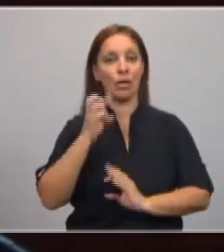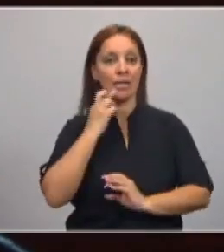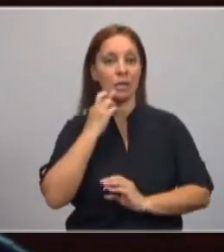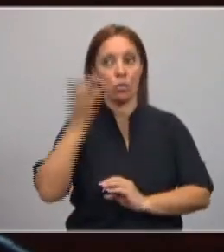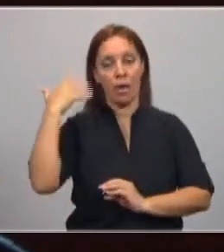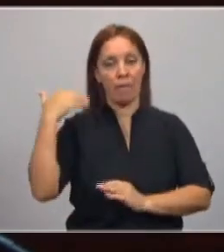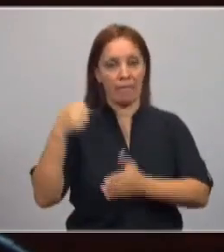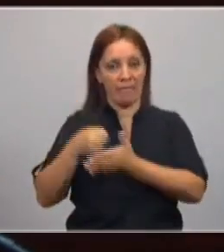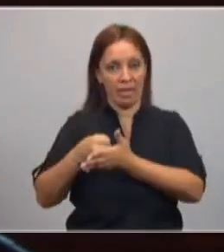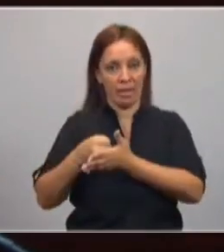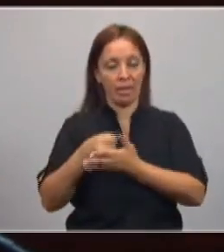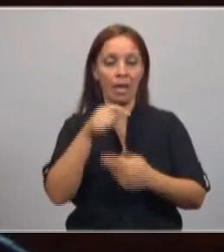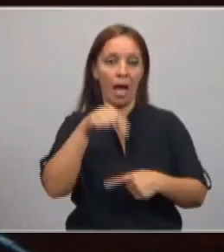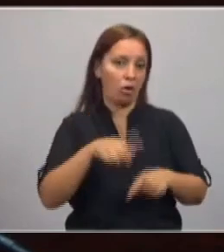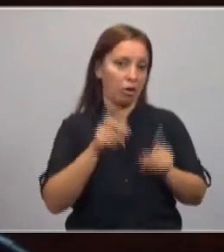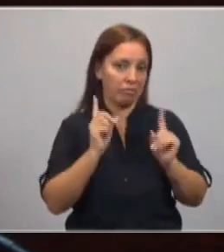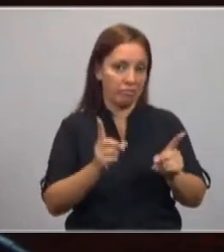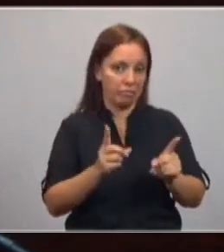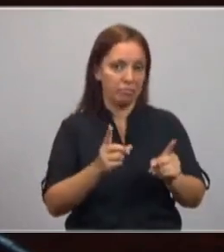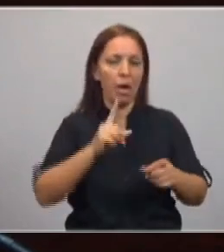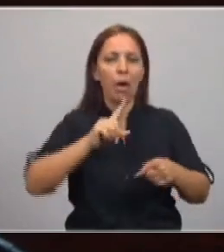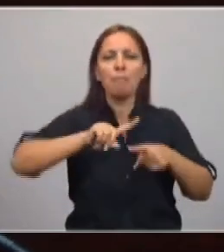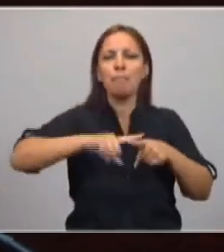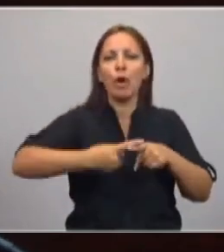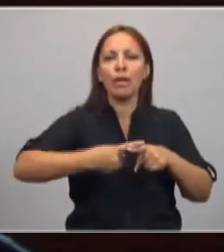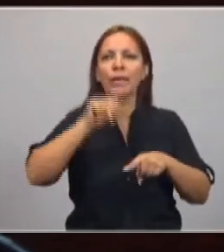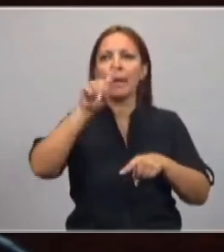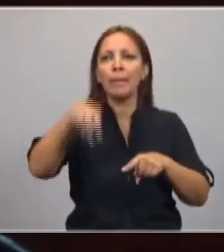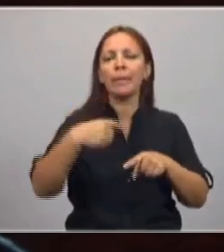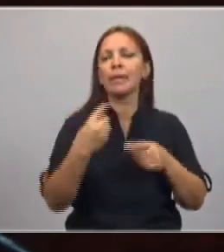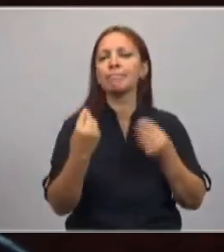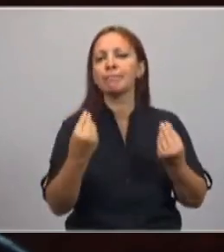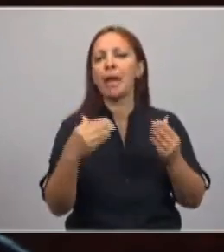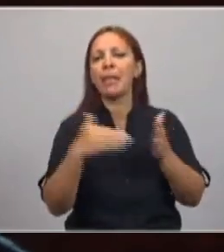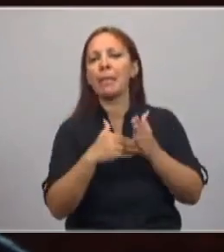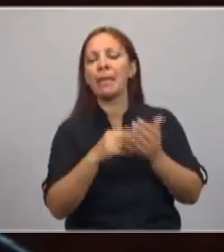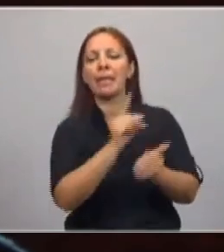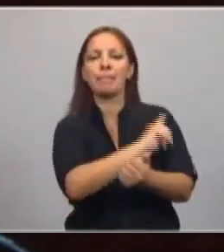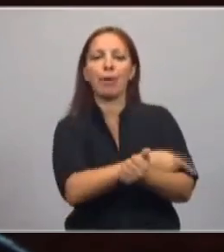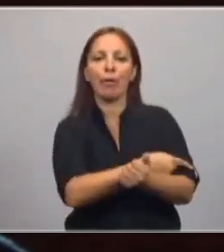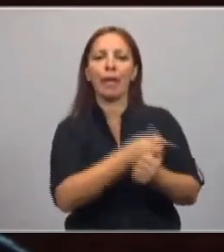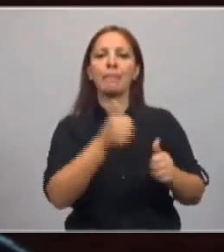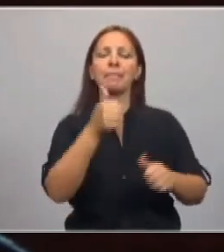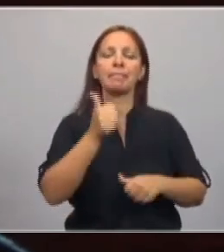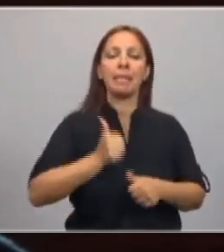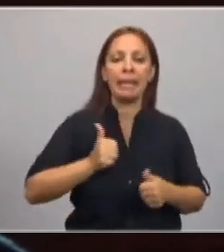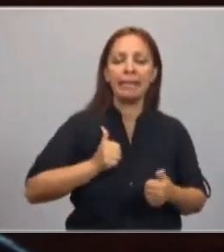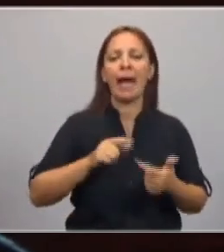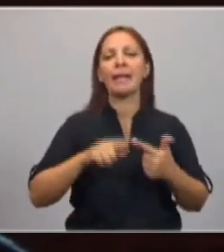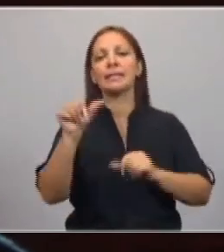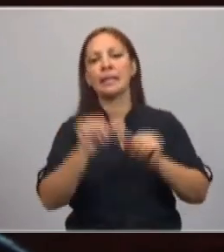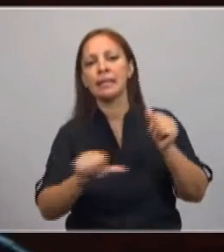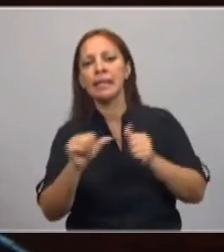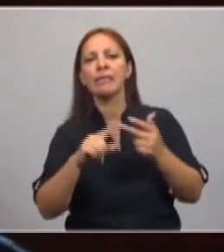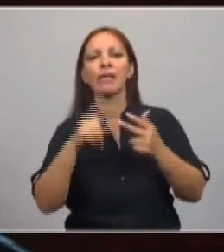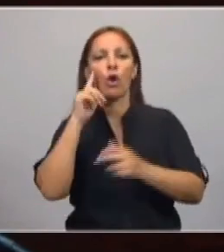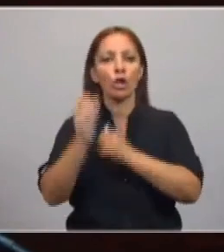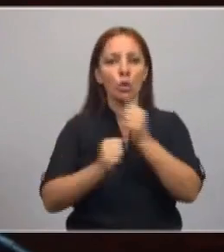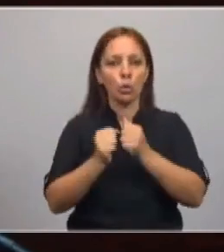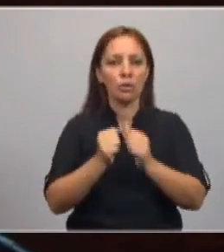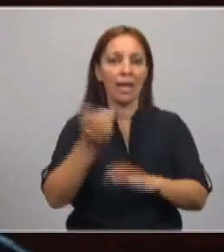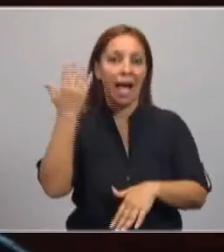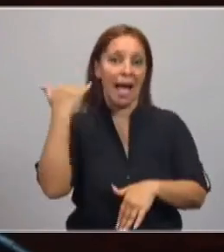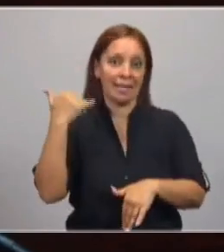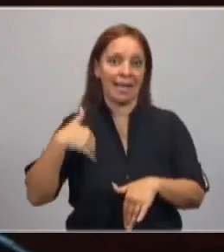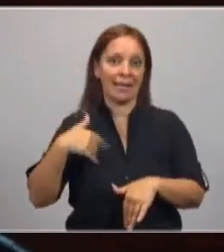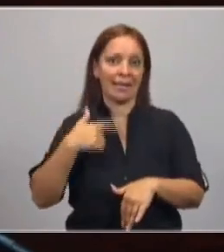ahora, las políticas se definían por su poderío militar, científico, industrial. Argentina era entonces el llamado